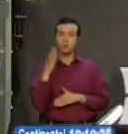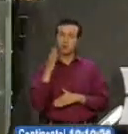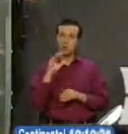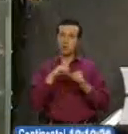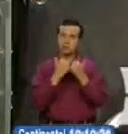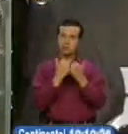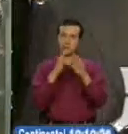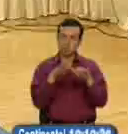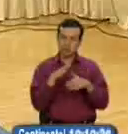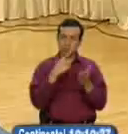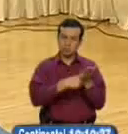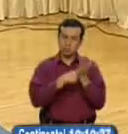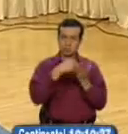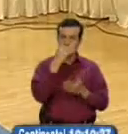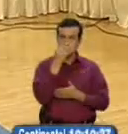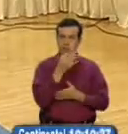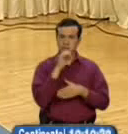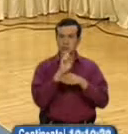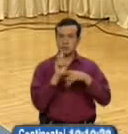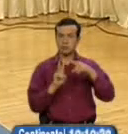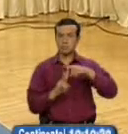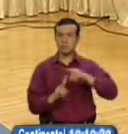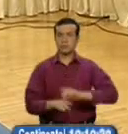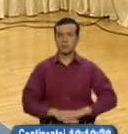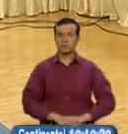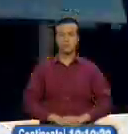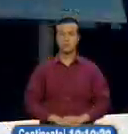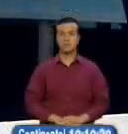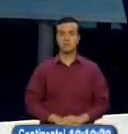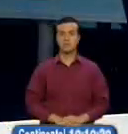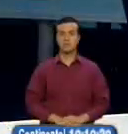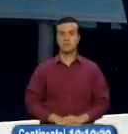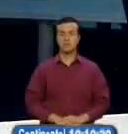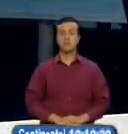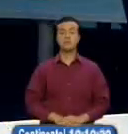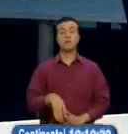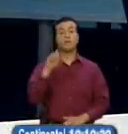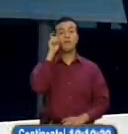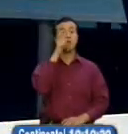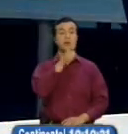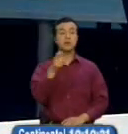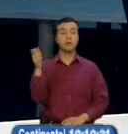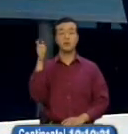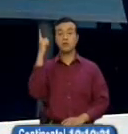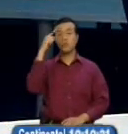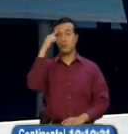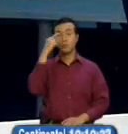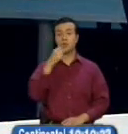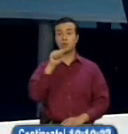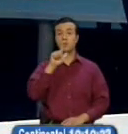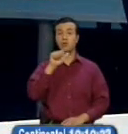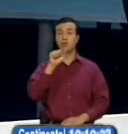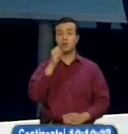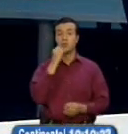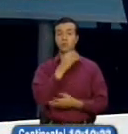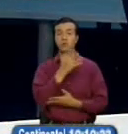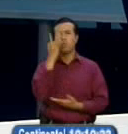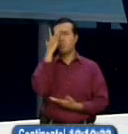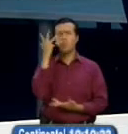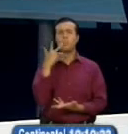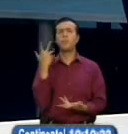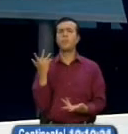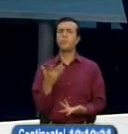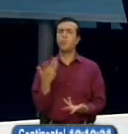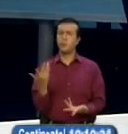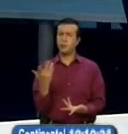verdadero debate. Alexis Moncayo, Ecuador TV. Y el fiscal general del Estado, Galo Chiriboga, explicó las razones por